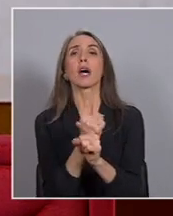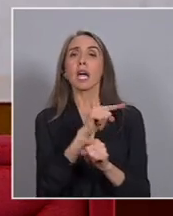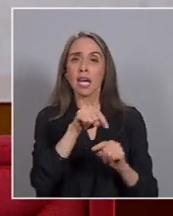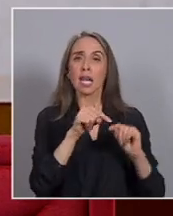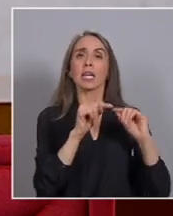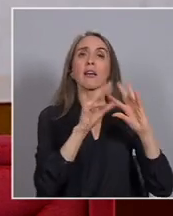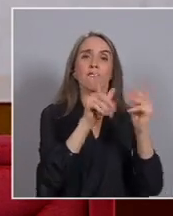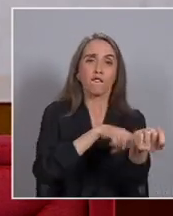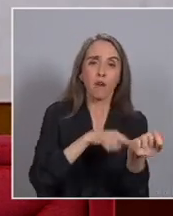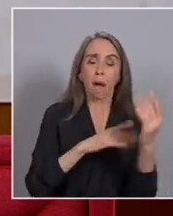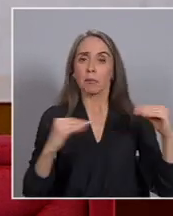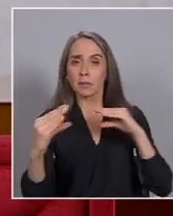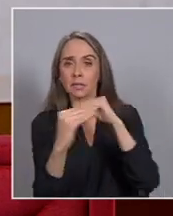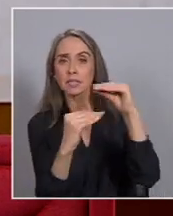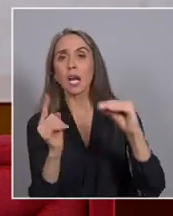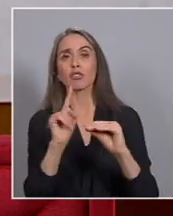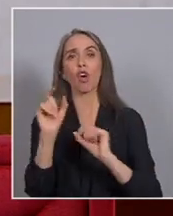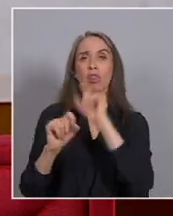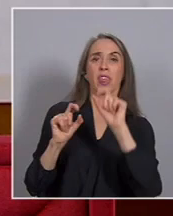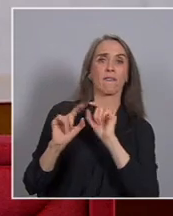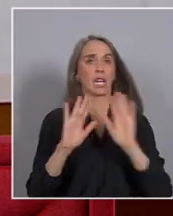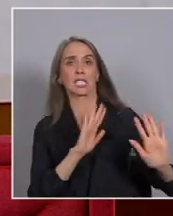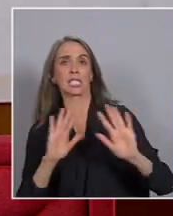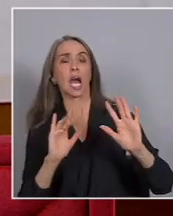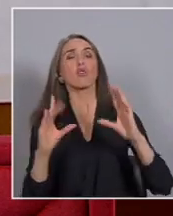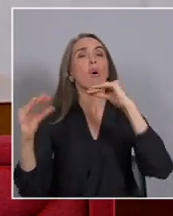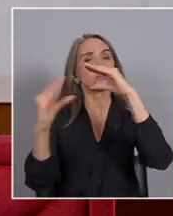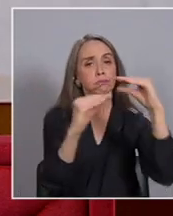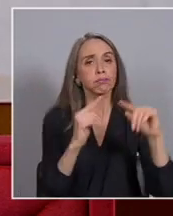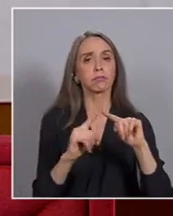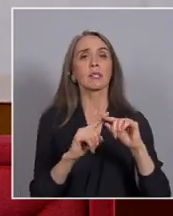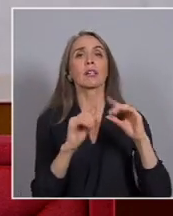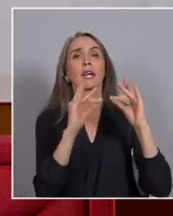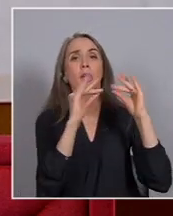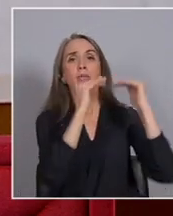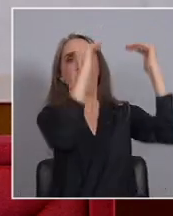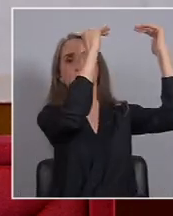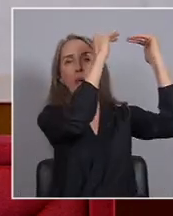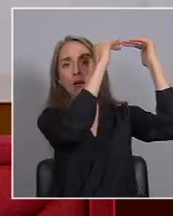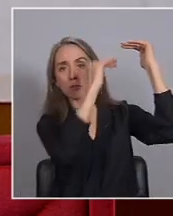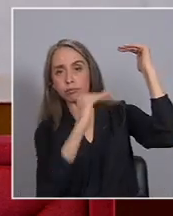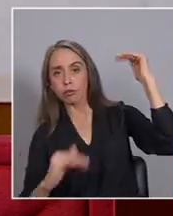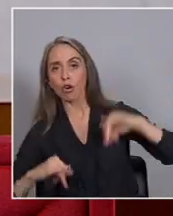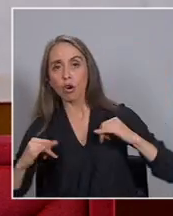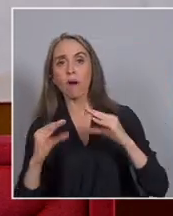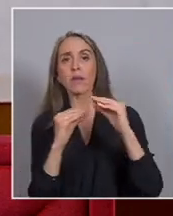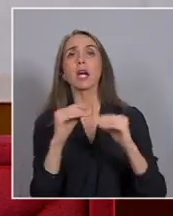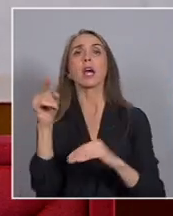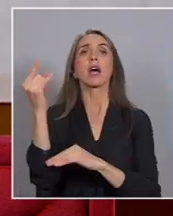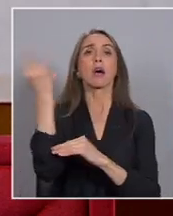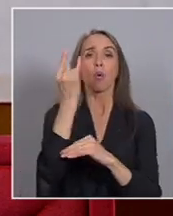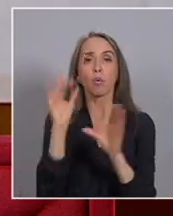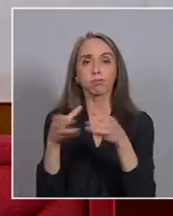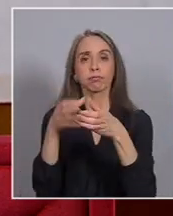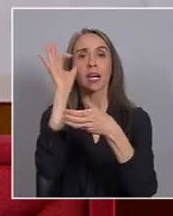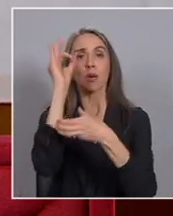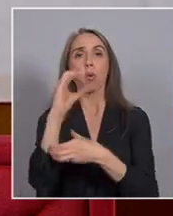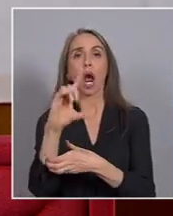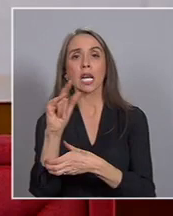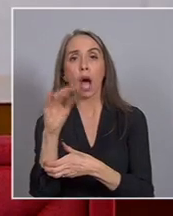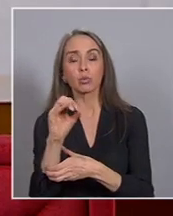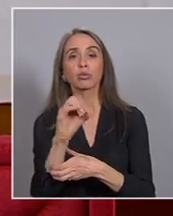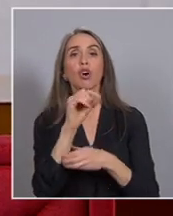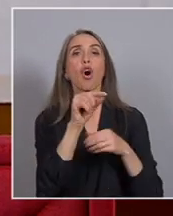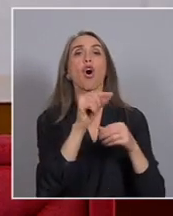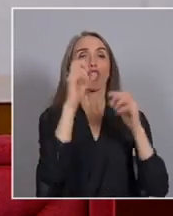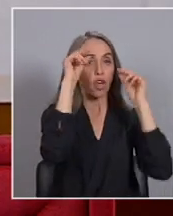casas, no a la defensiva, entre distintas generaciones, en los claustros académicos, los espacios de creación, allí